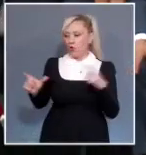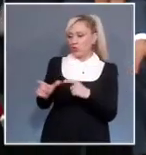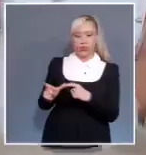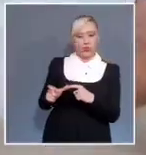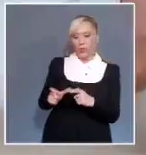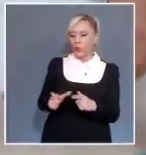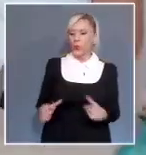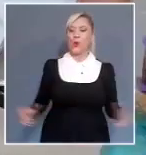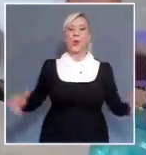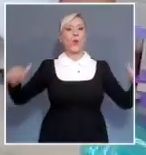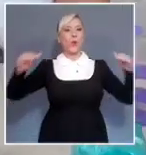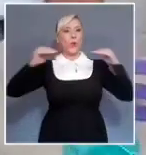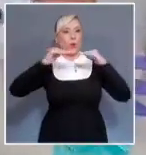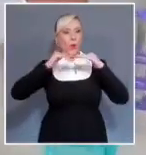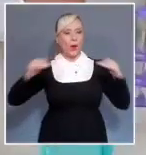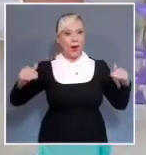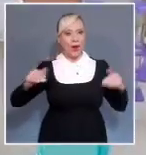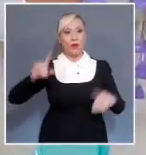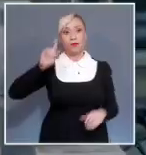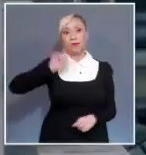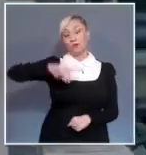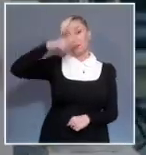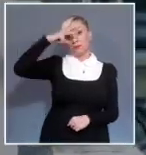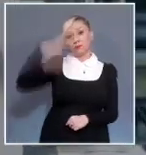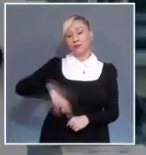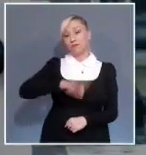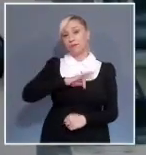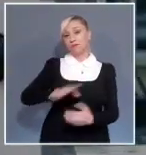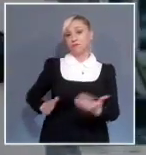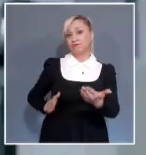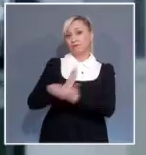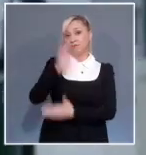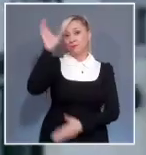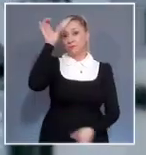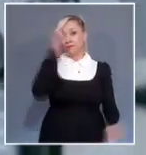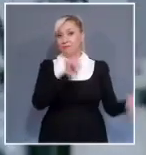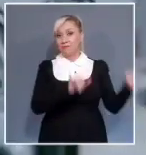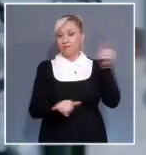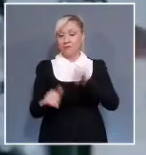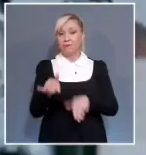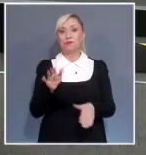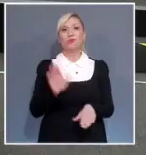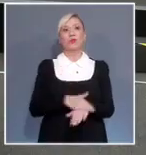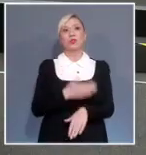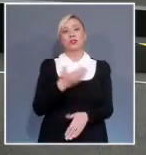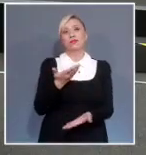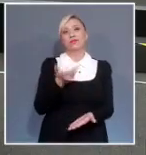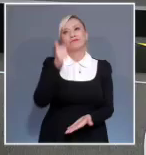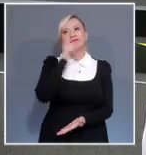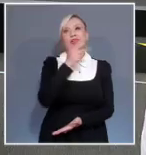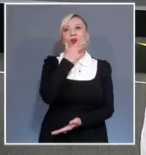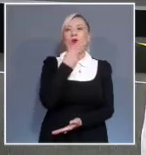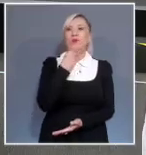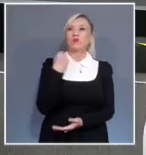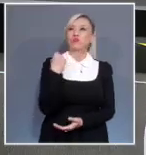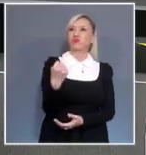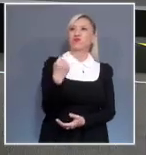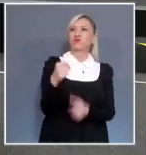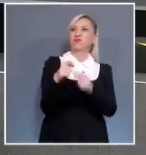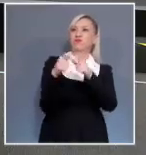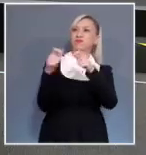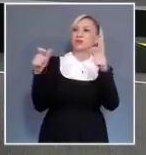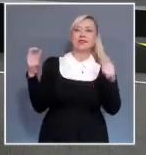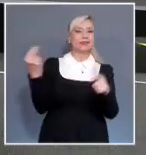mujeres mexicanas en la comunidad científica, pues se enfrentan todavía a una educación machista. Para el canal del Poder Judicial de la